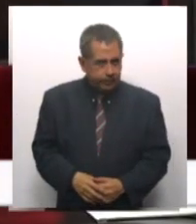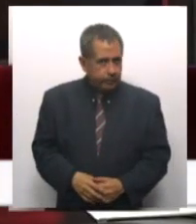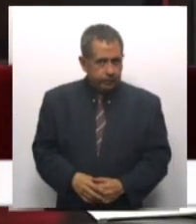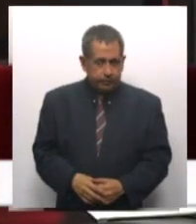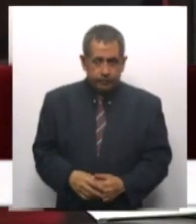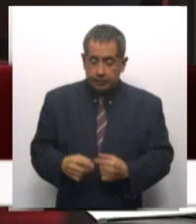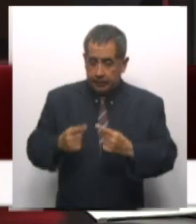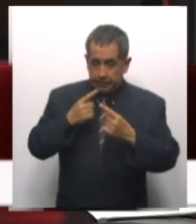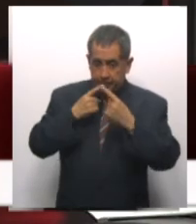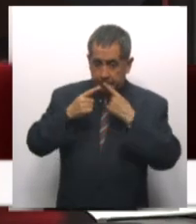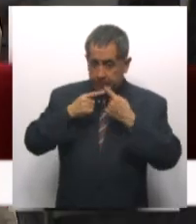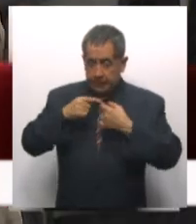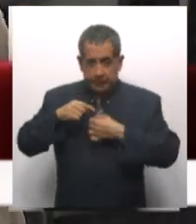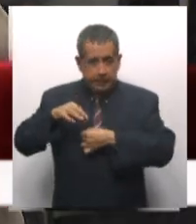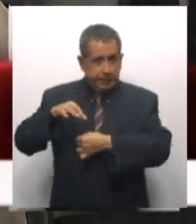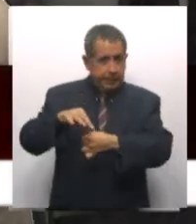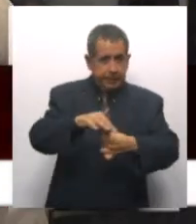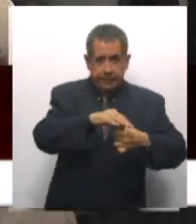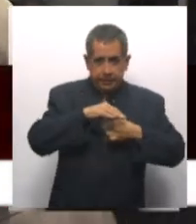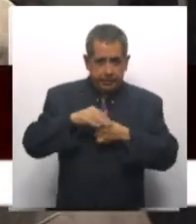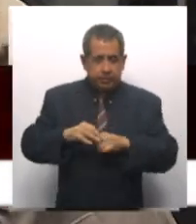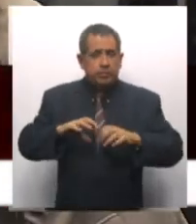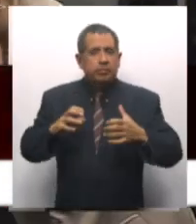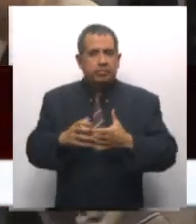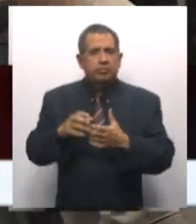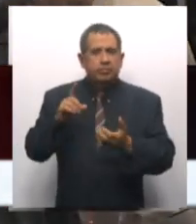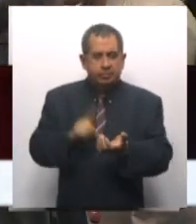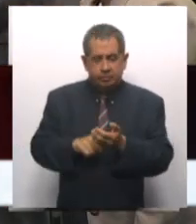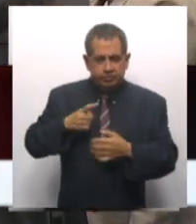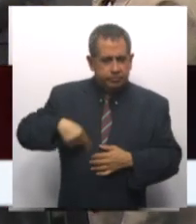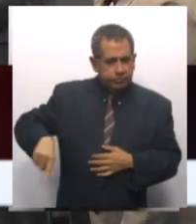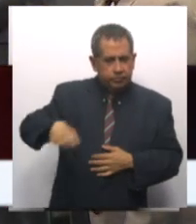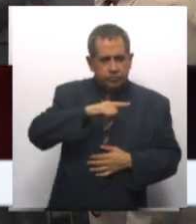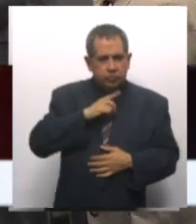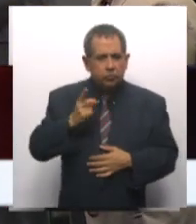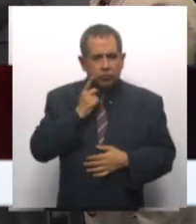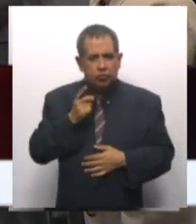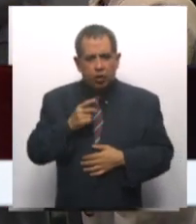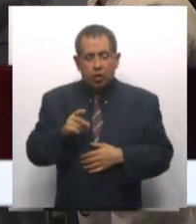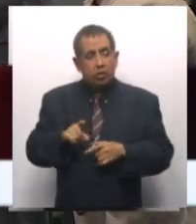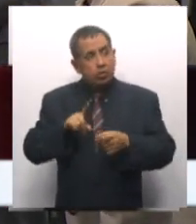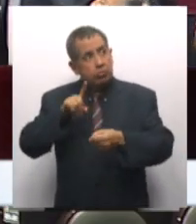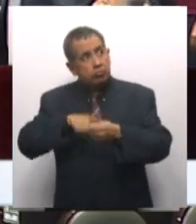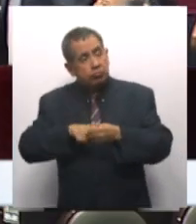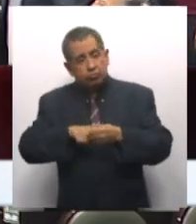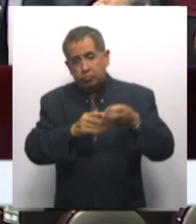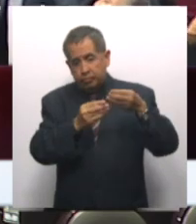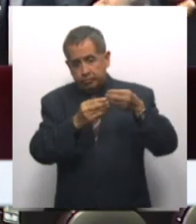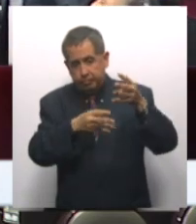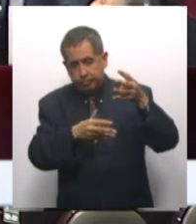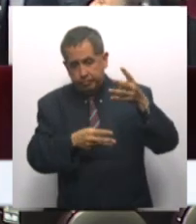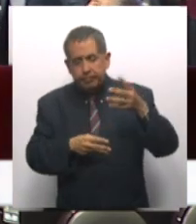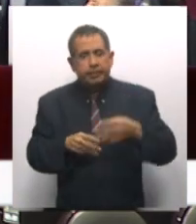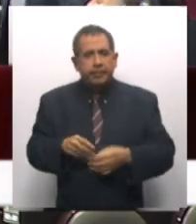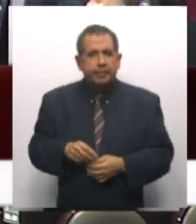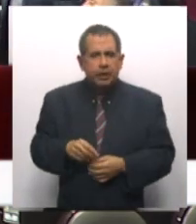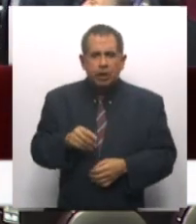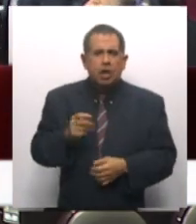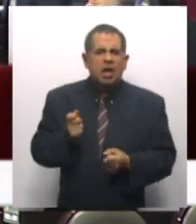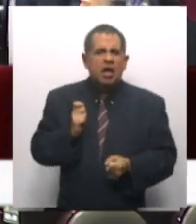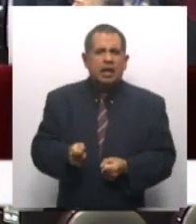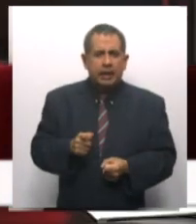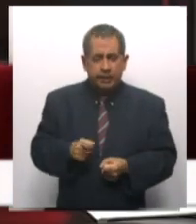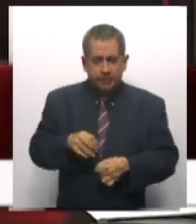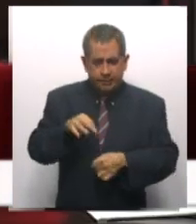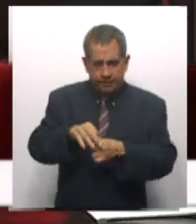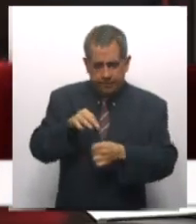Bueno, posteriormente se dio la votación por parte de los legisladores en el sistema electrónico. Luego de la votación, favoreció